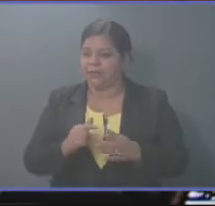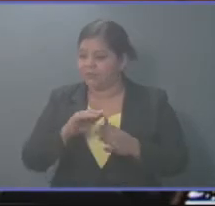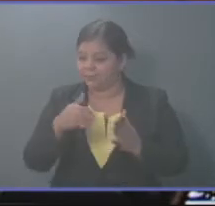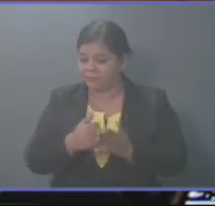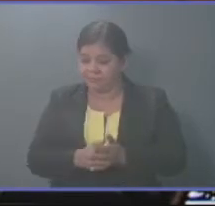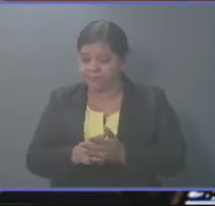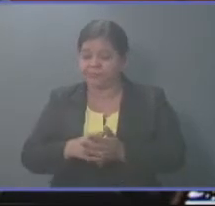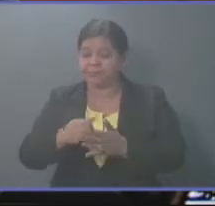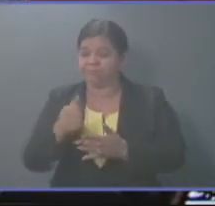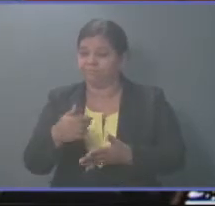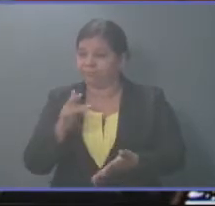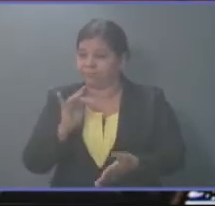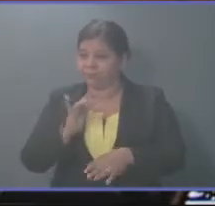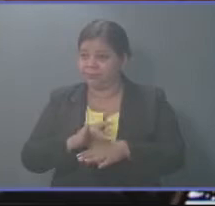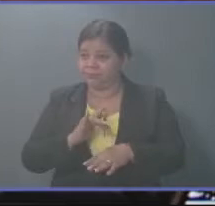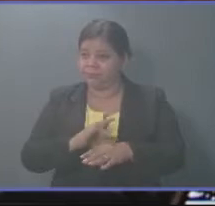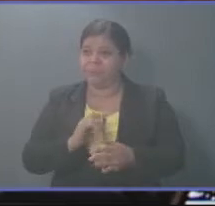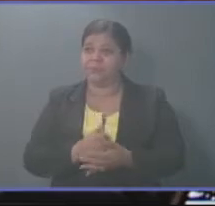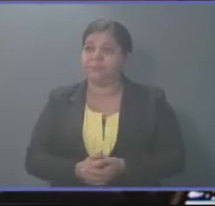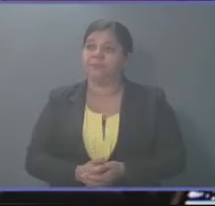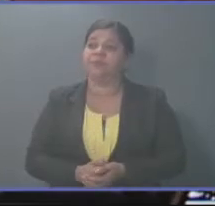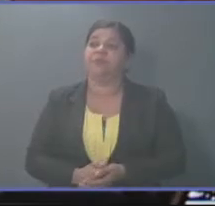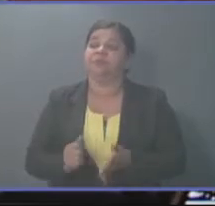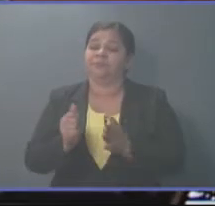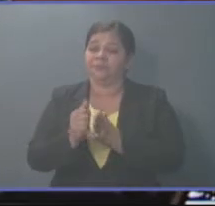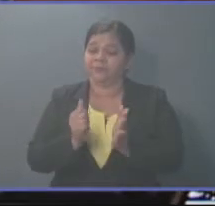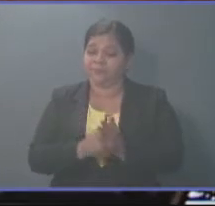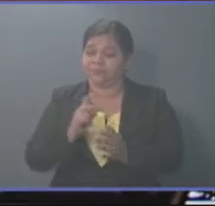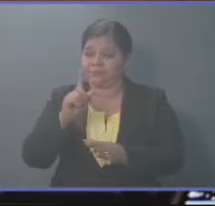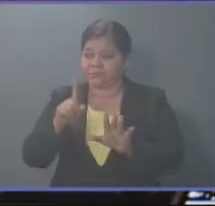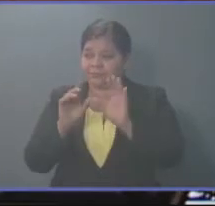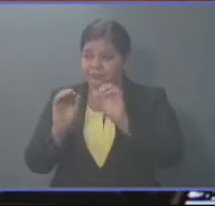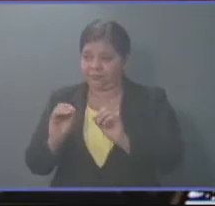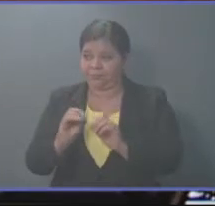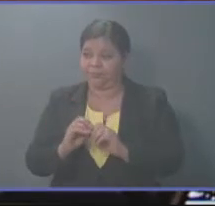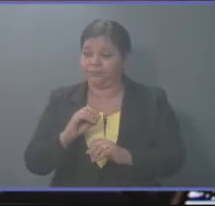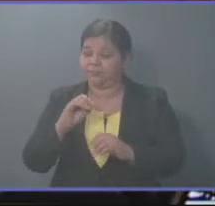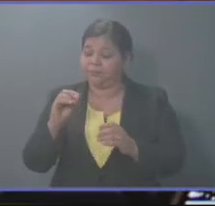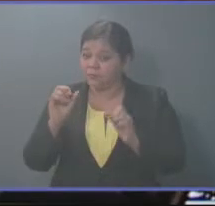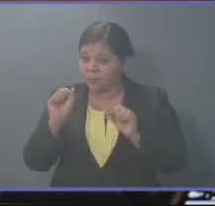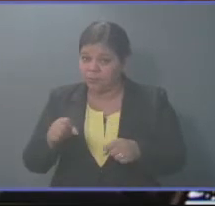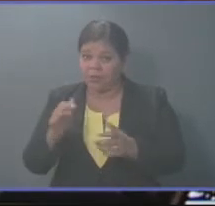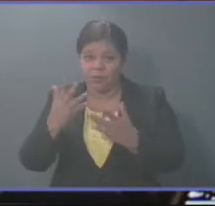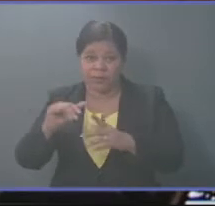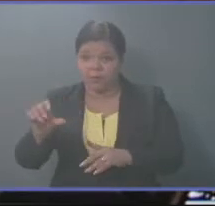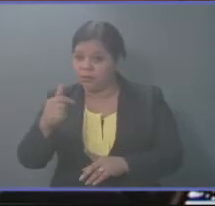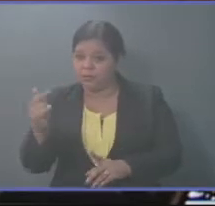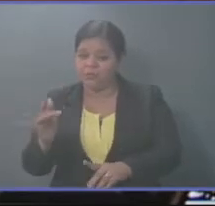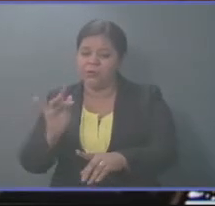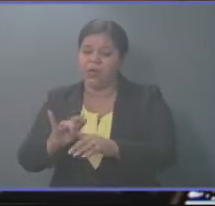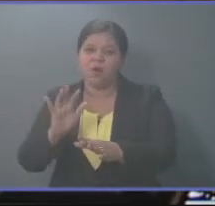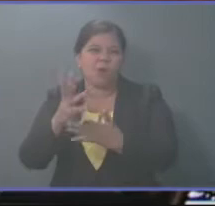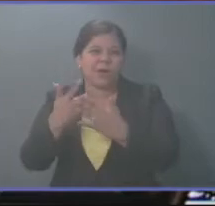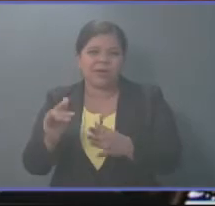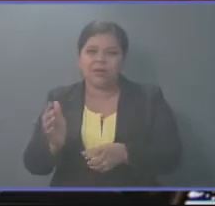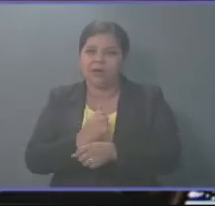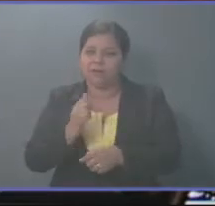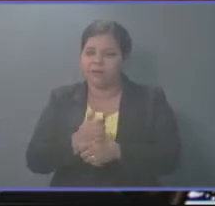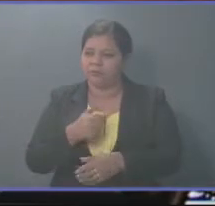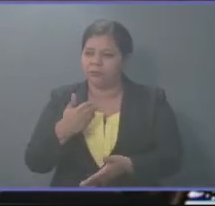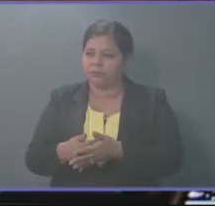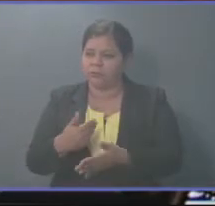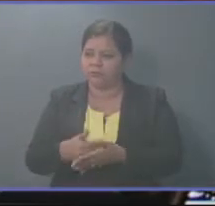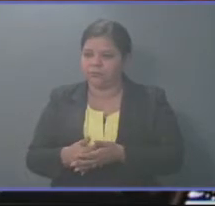agresiones sexuales. Artículo 160, el que realizare en otra persona cualquier agresión sexual que no